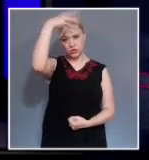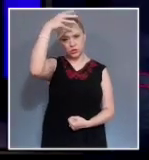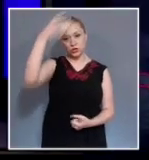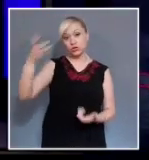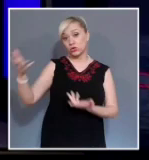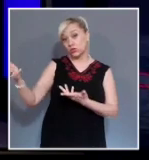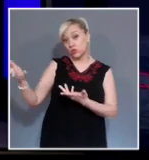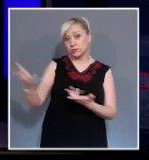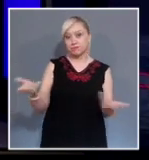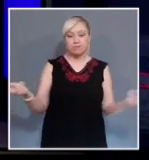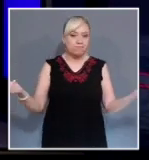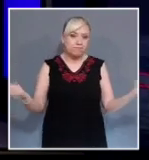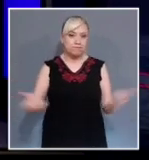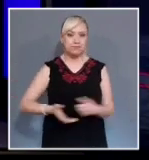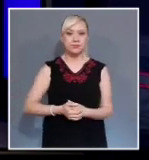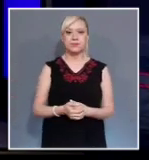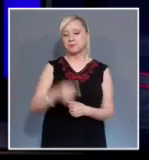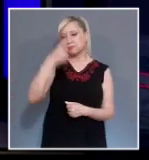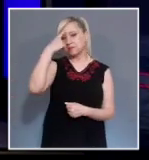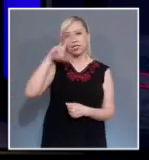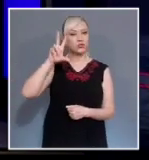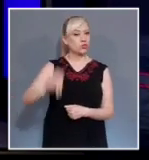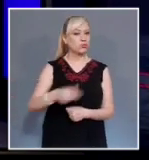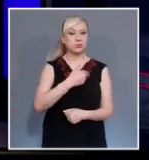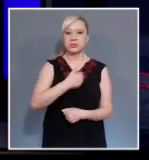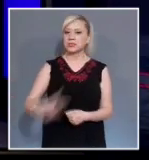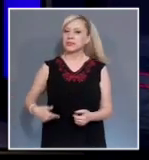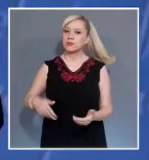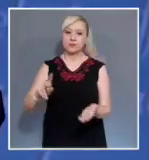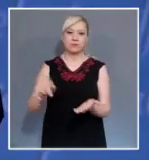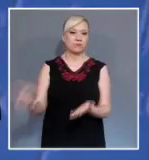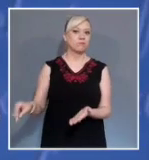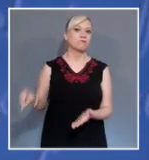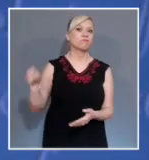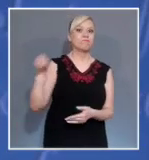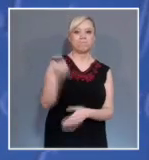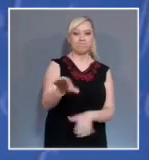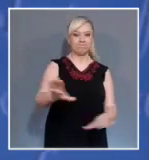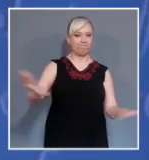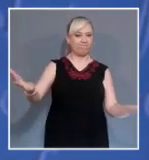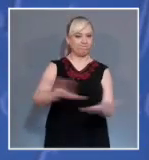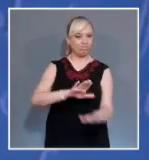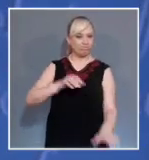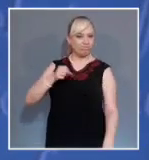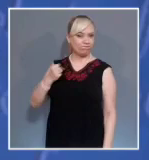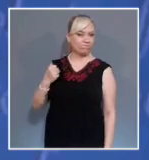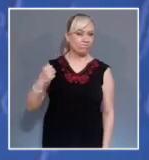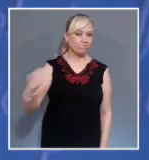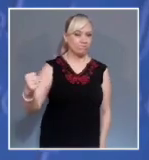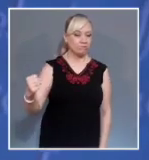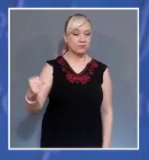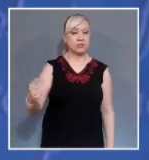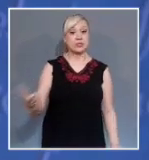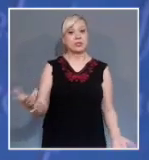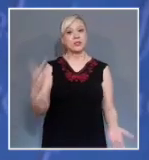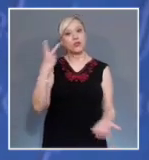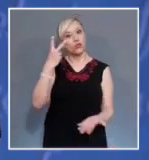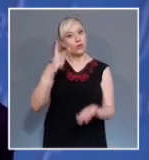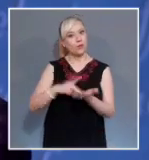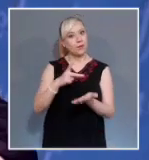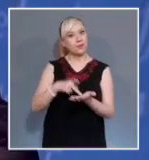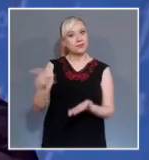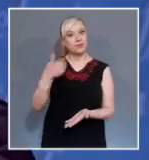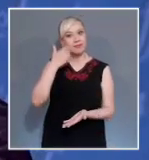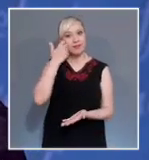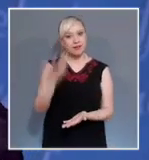Donald Trump en este sentido llegar a la presidencia también por segunda ocasión de los Estados